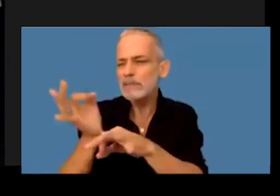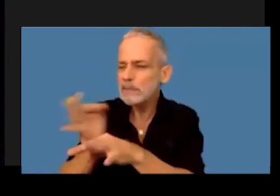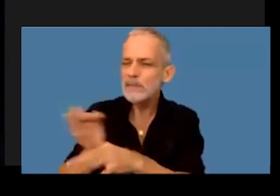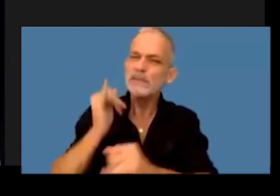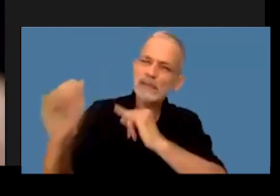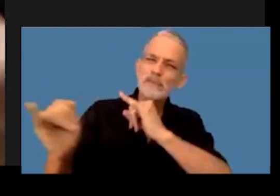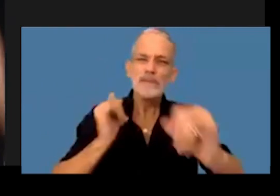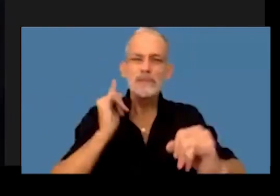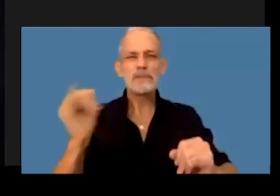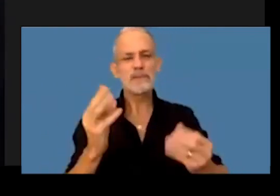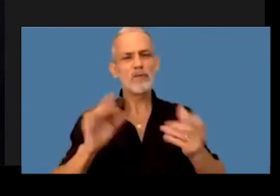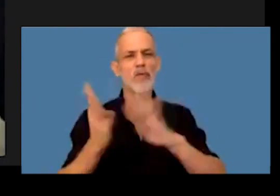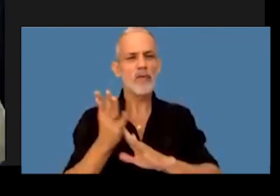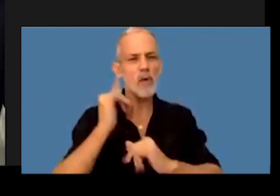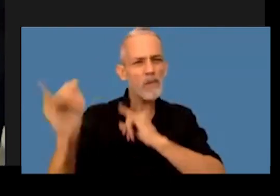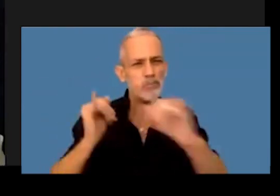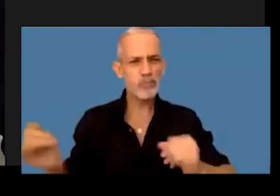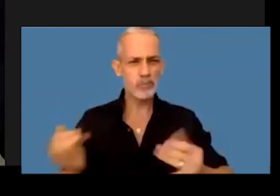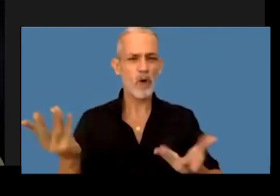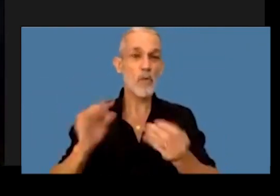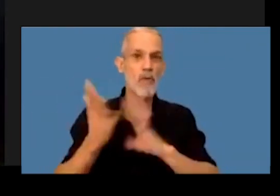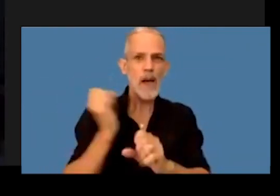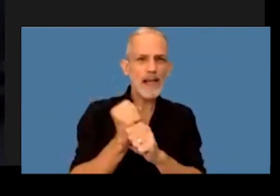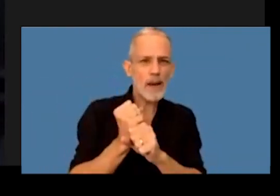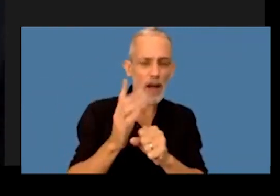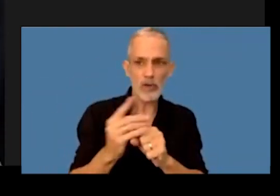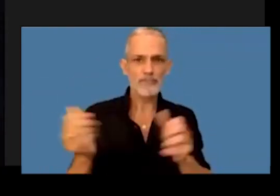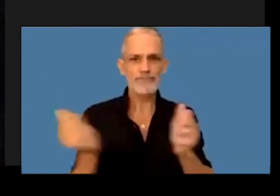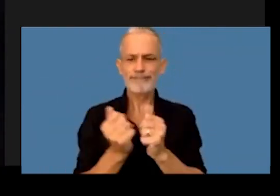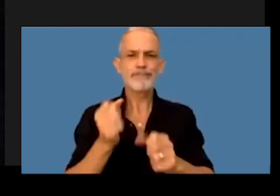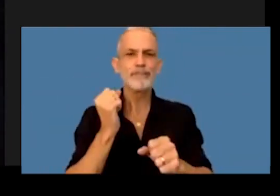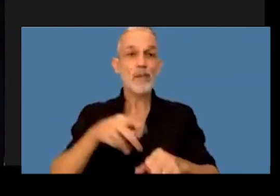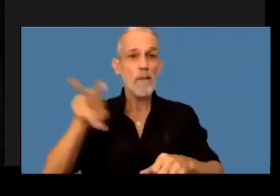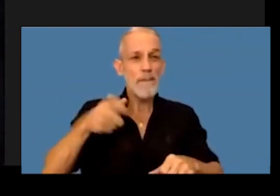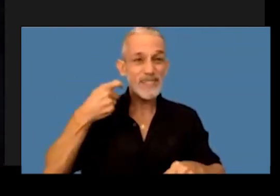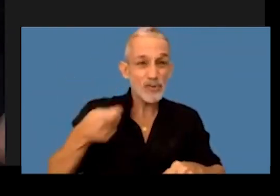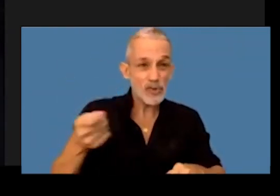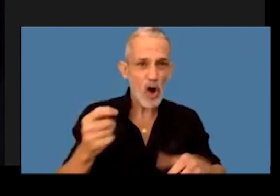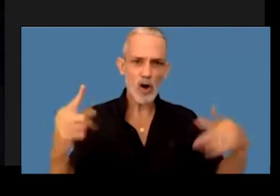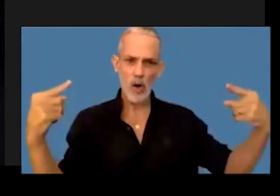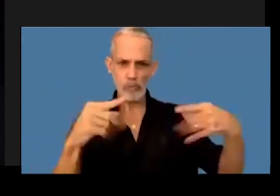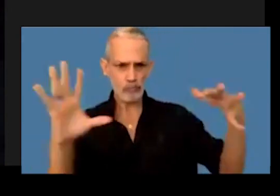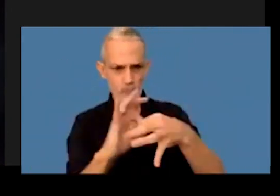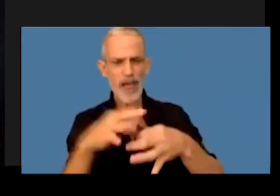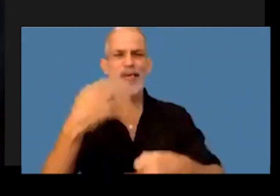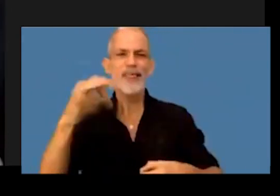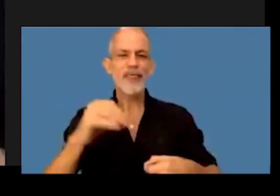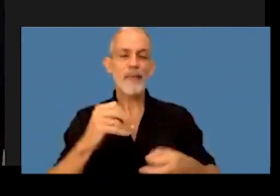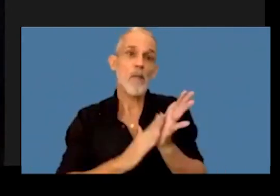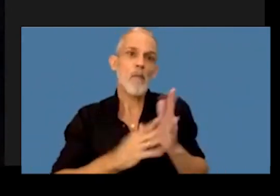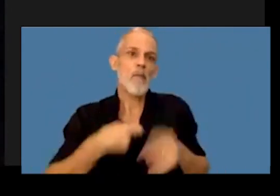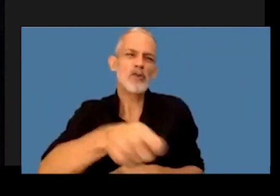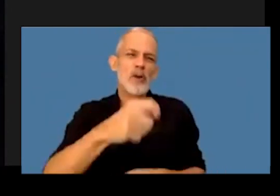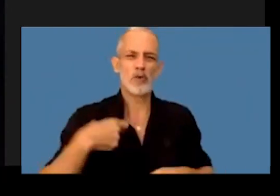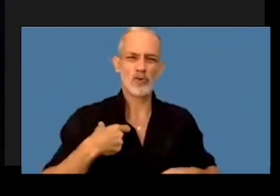transversalizando, trabajando mucho la compatibilidad de la pensión con, por ejemplo, monotributo social,